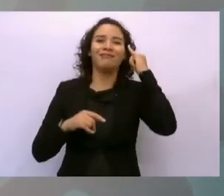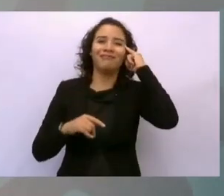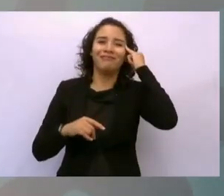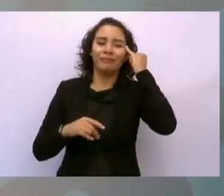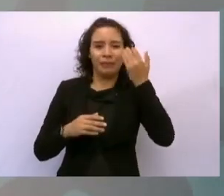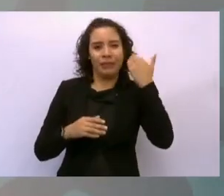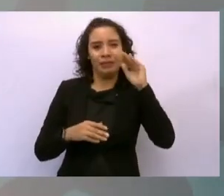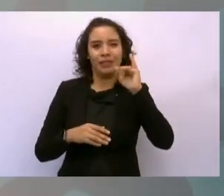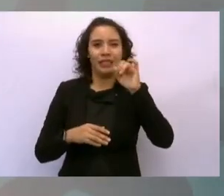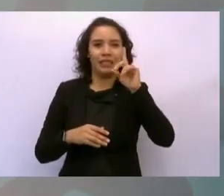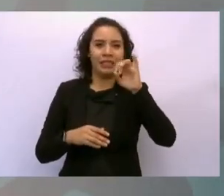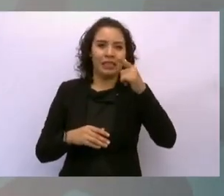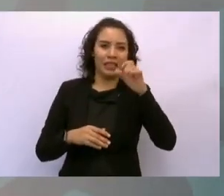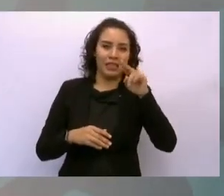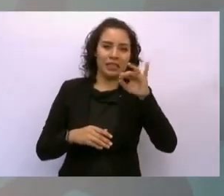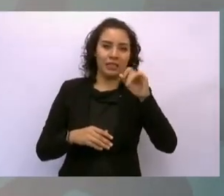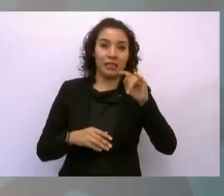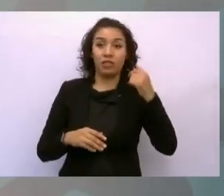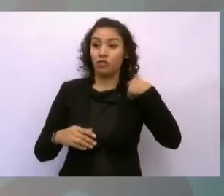saliendo de la universidad,